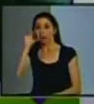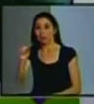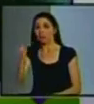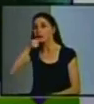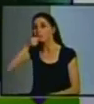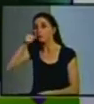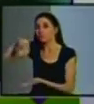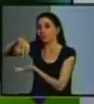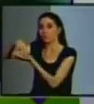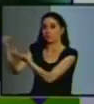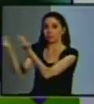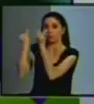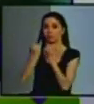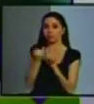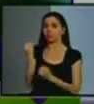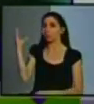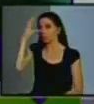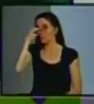noches.